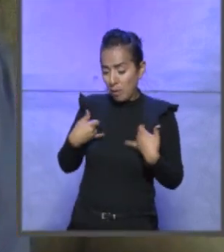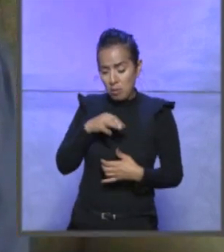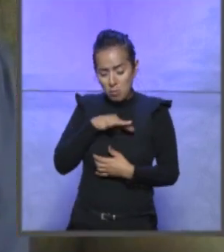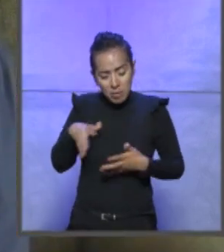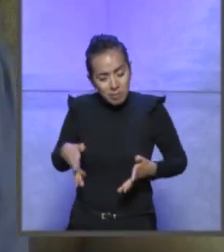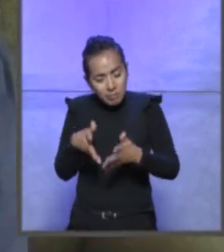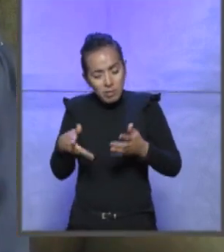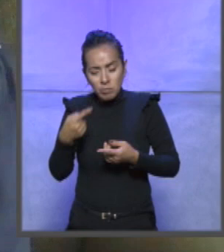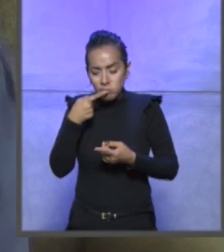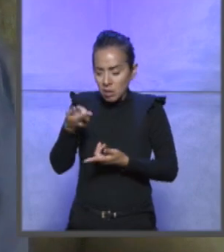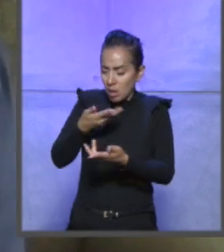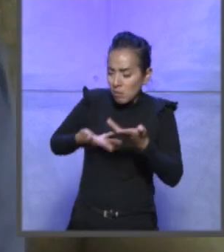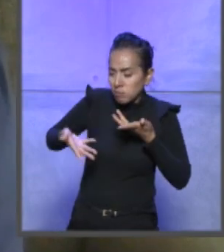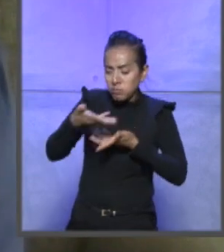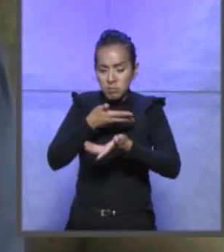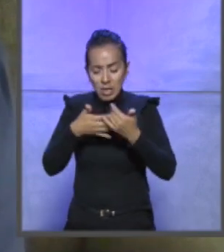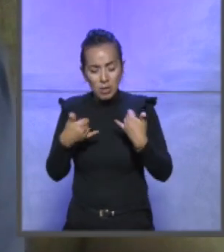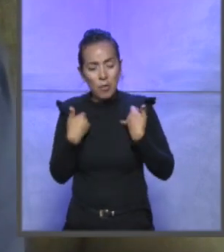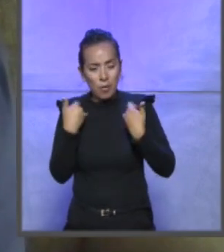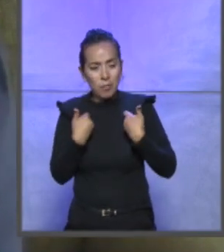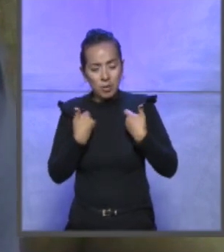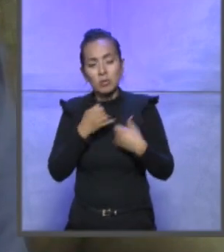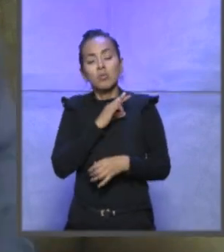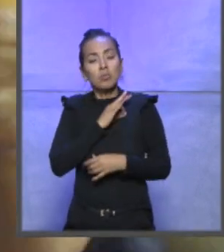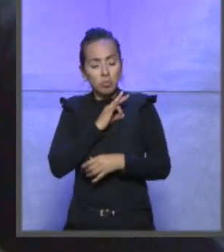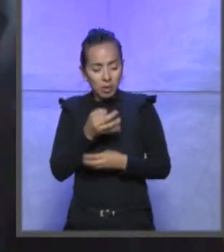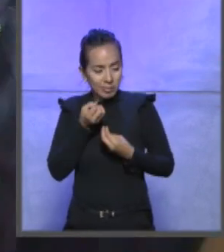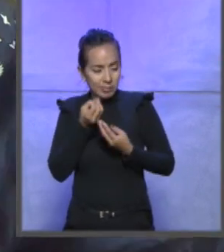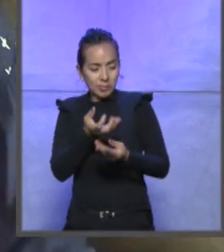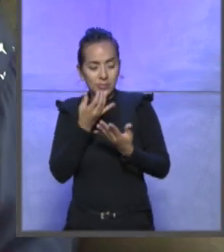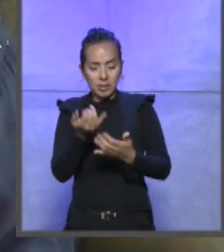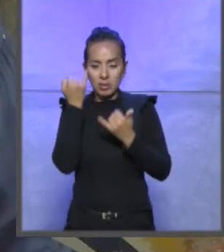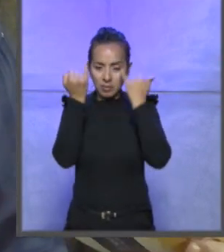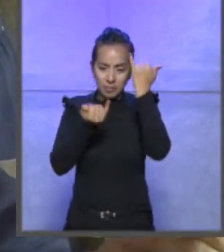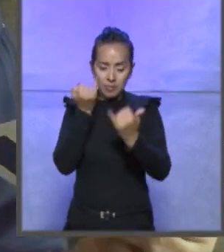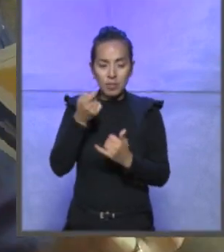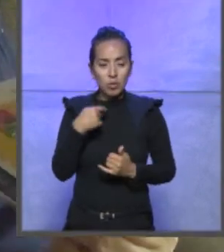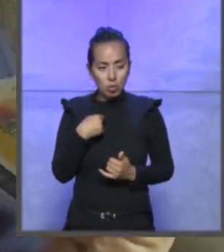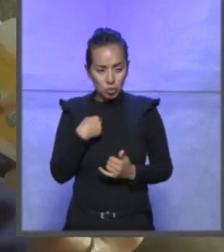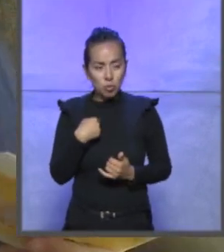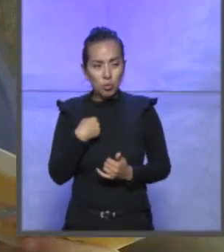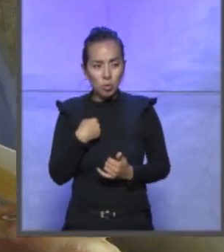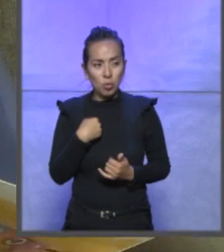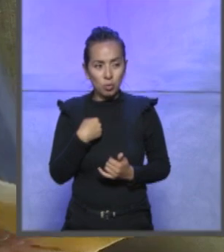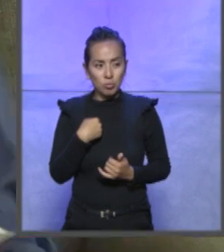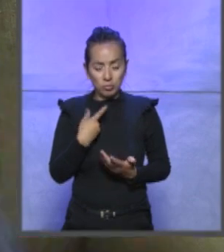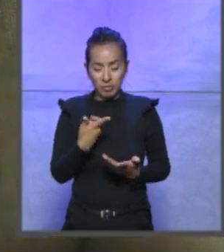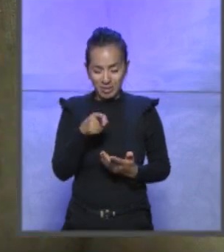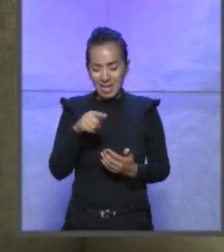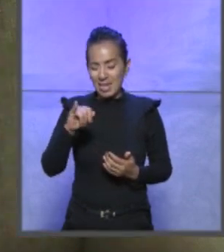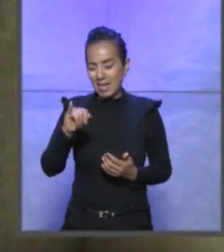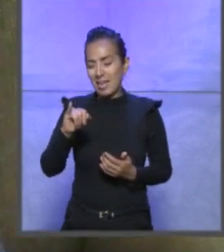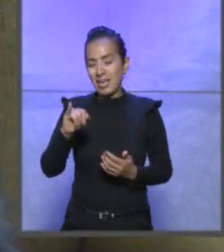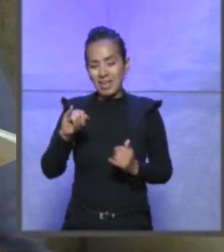parlamentos juveniles para que a través de esos parlamentos juveniles se puedan expresar sus ideas. Yo les ofrezco desde